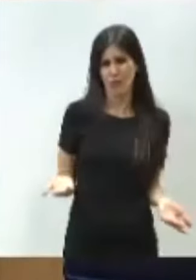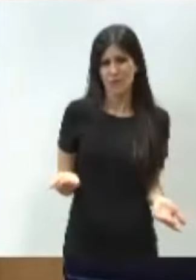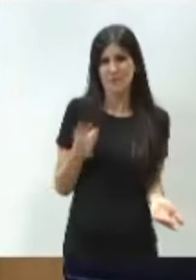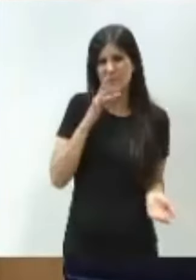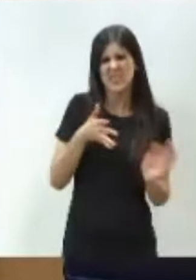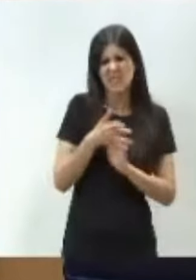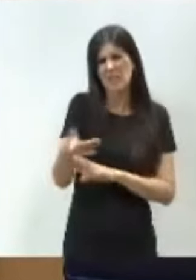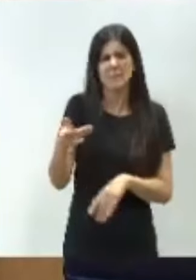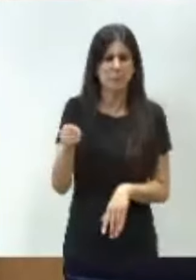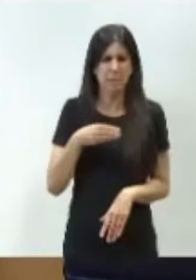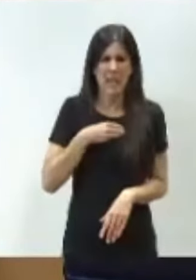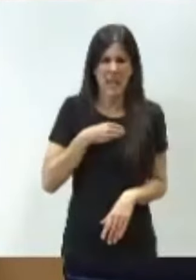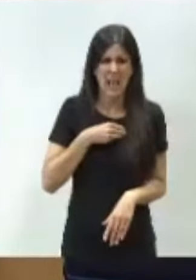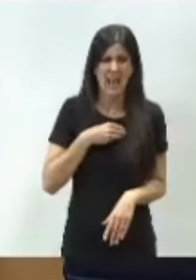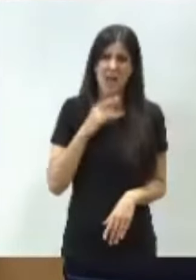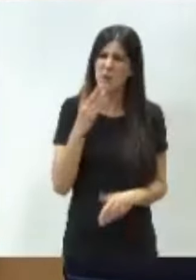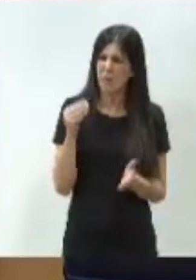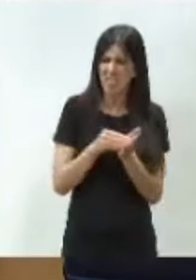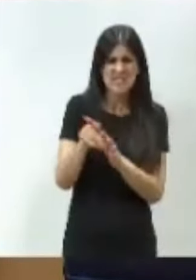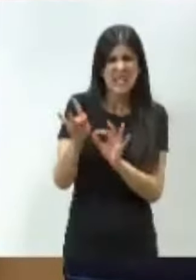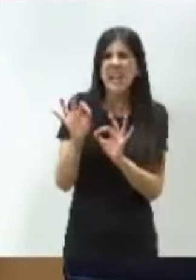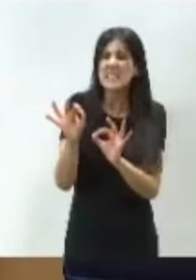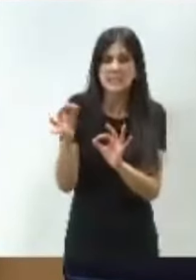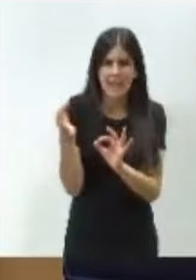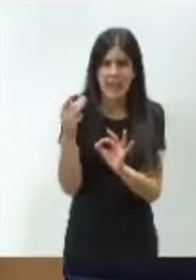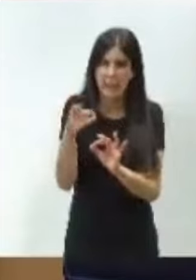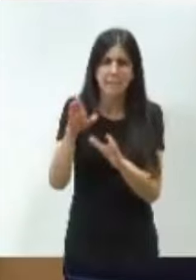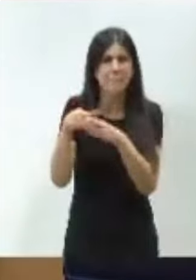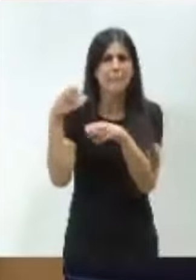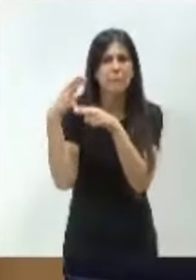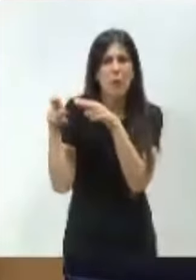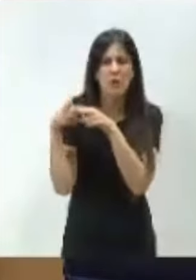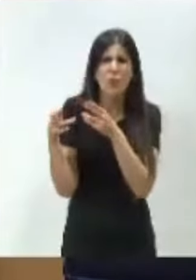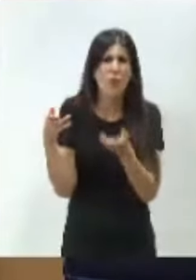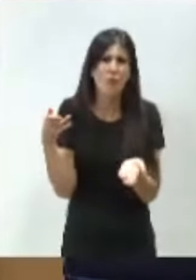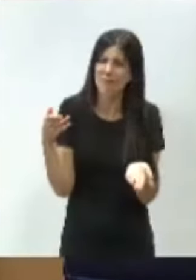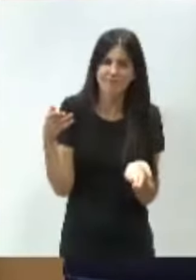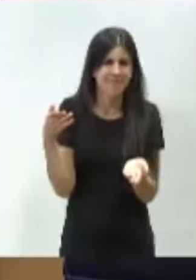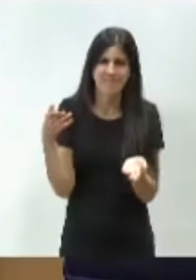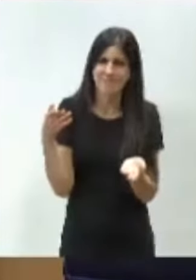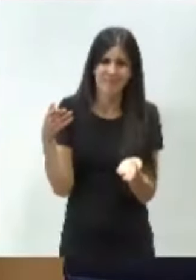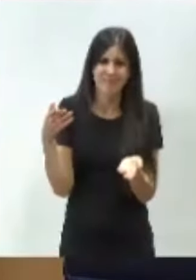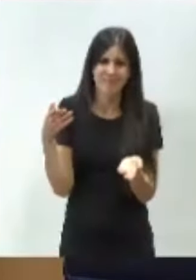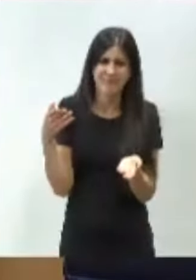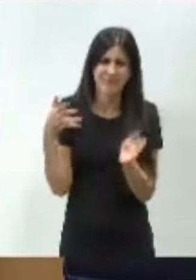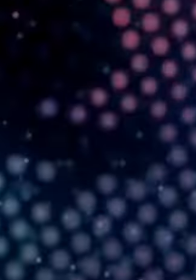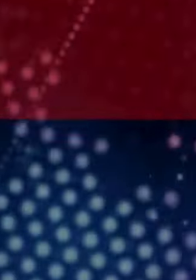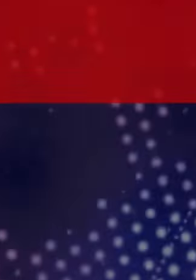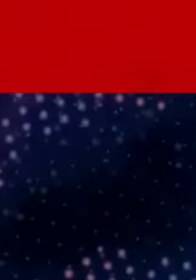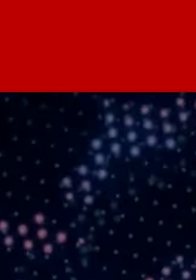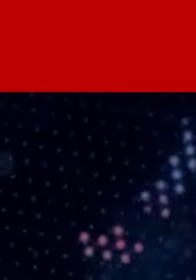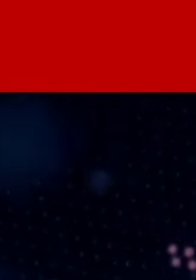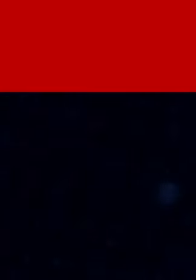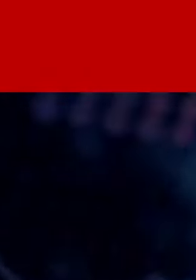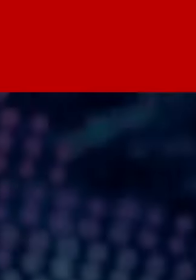lo que lamentablemente muchas veces es, que es un partido total y absolutamente desnortado. Gracias.